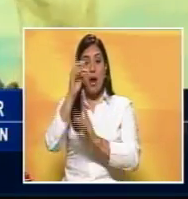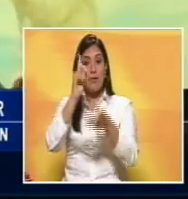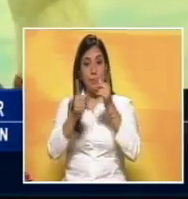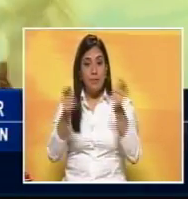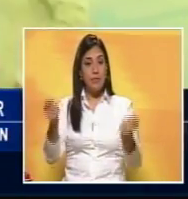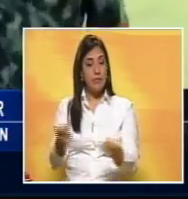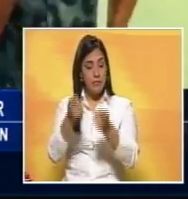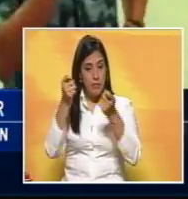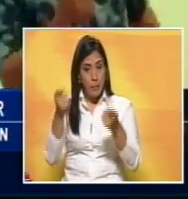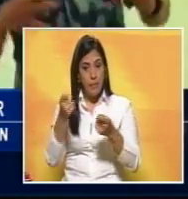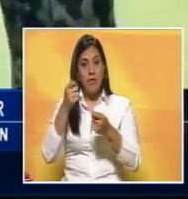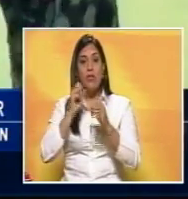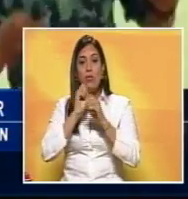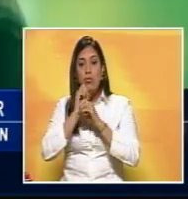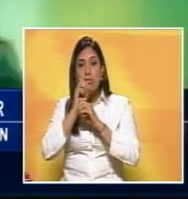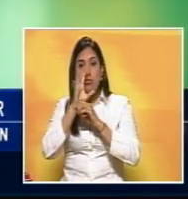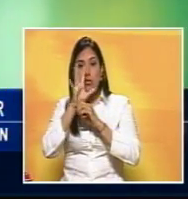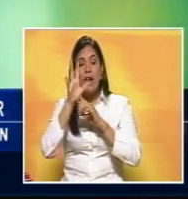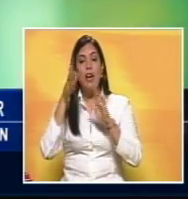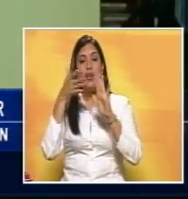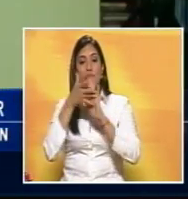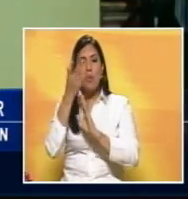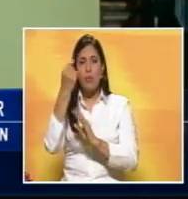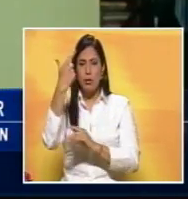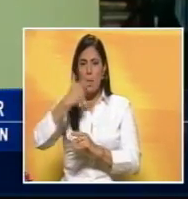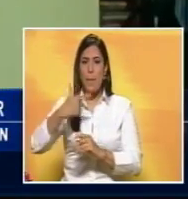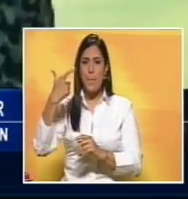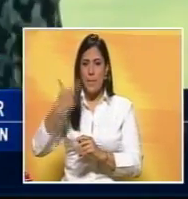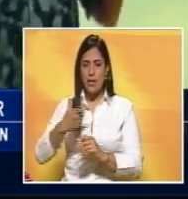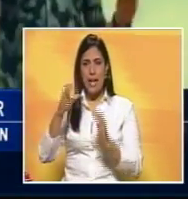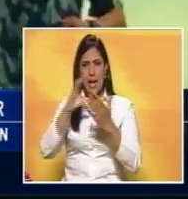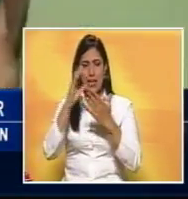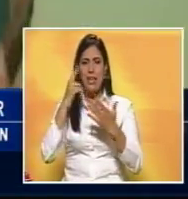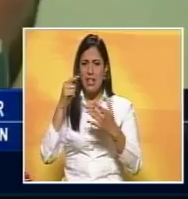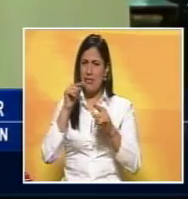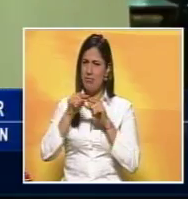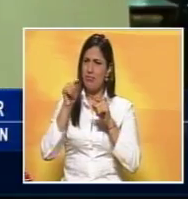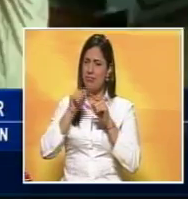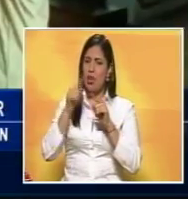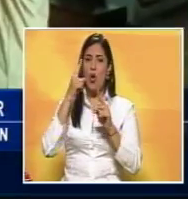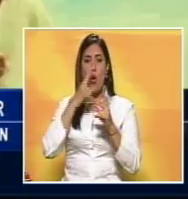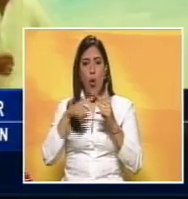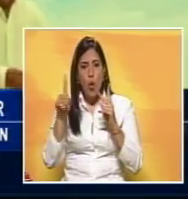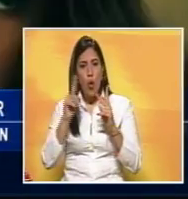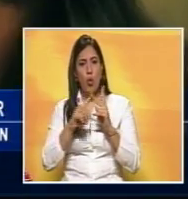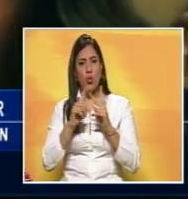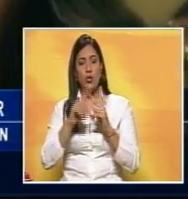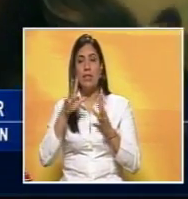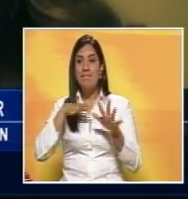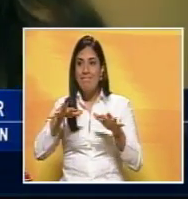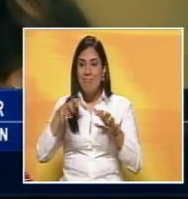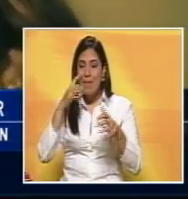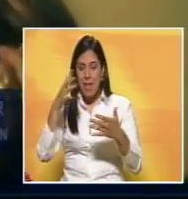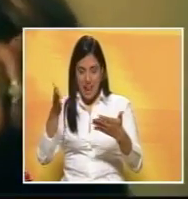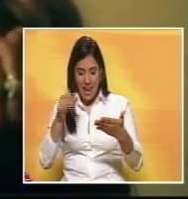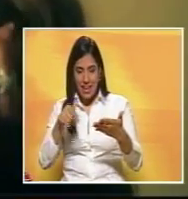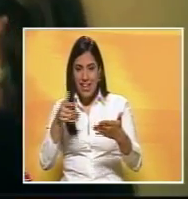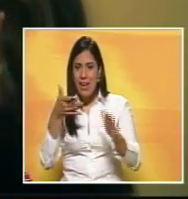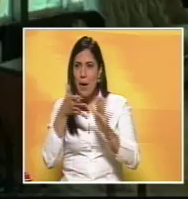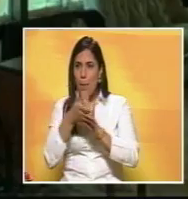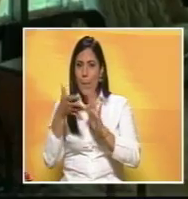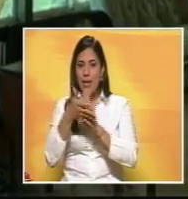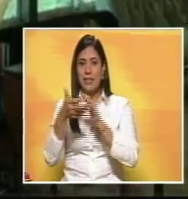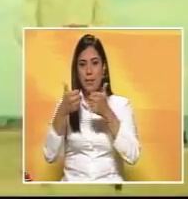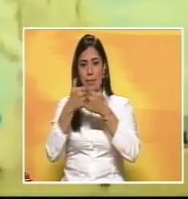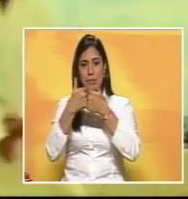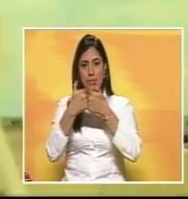algunas publicaciones subidas de tonos que muchos de los seguidores de la cantante han criticado y otros están ansiosos por leer las anécdotas